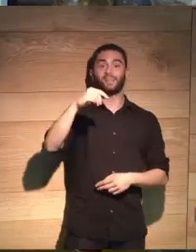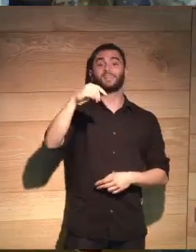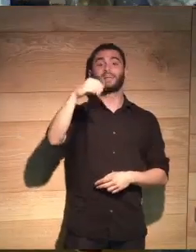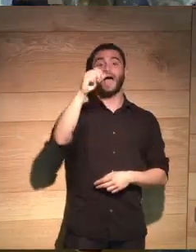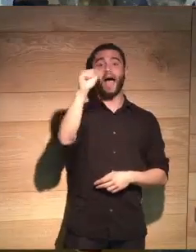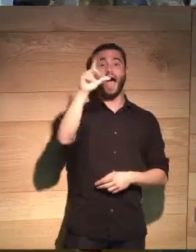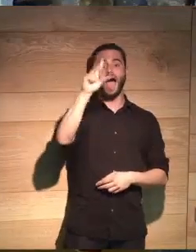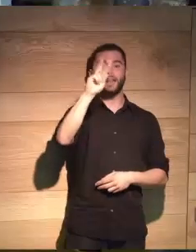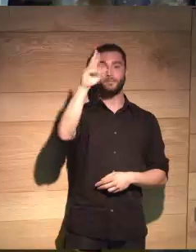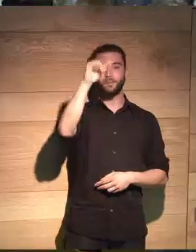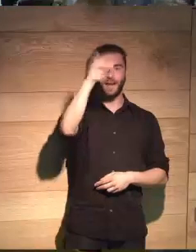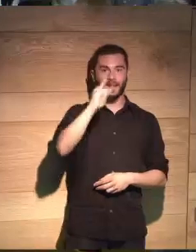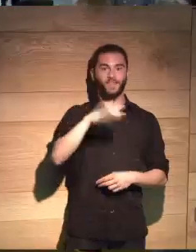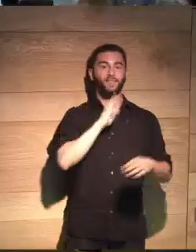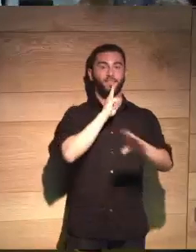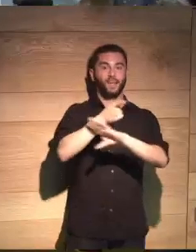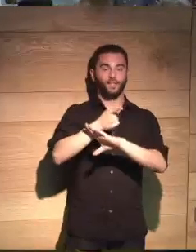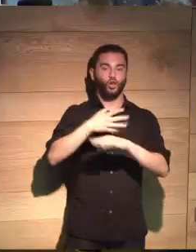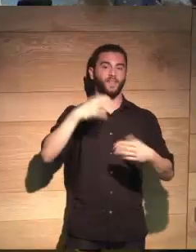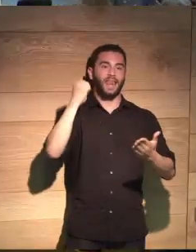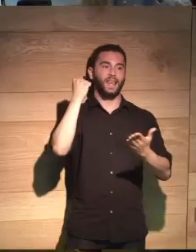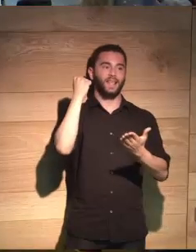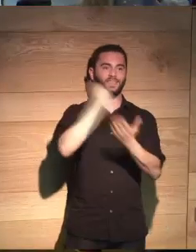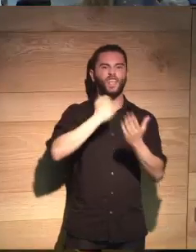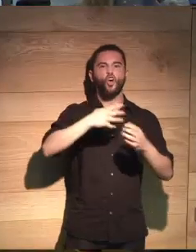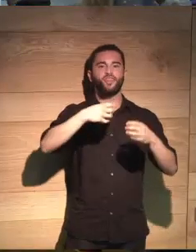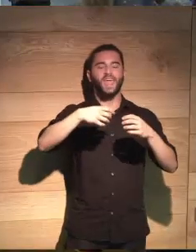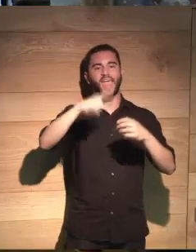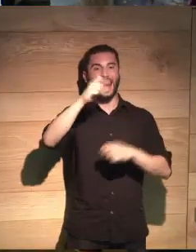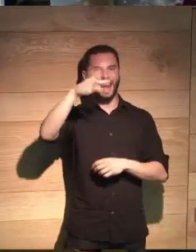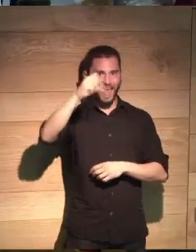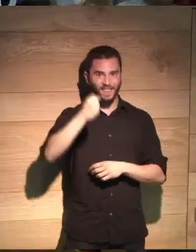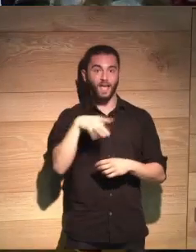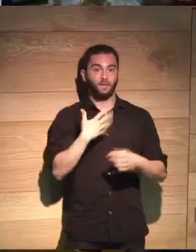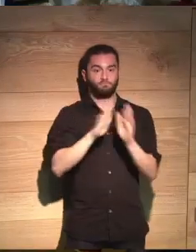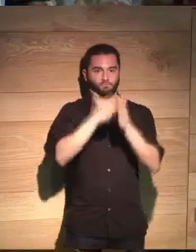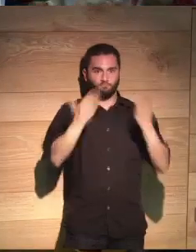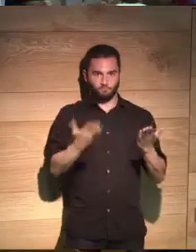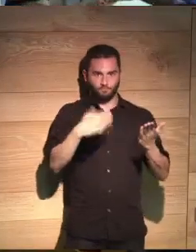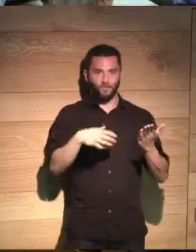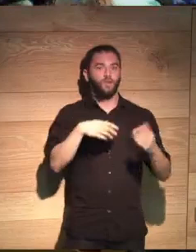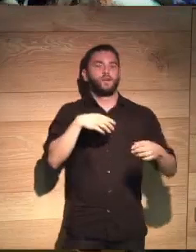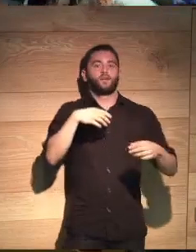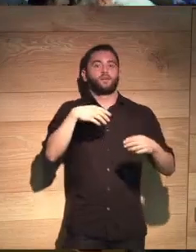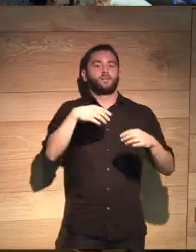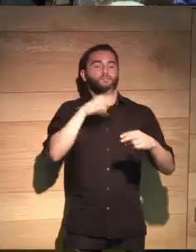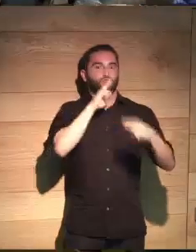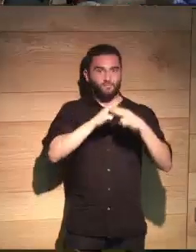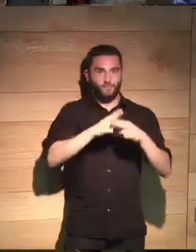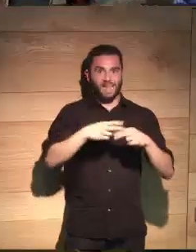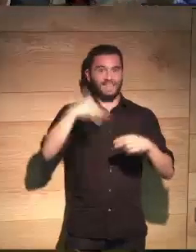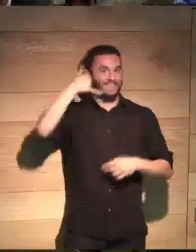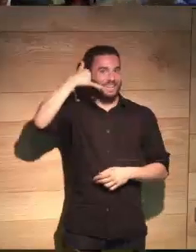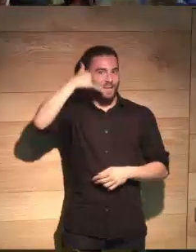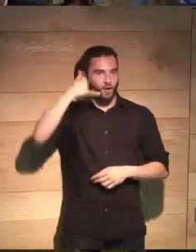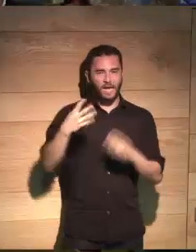sello Hoja de Lata, y qué momento más maravilloso que presentar una novela que se titula Telefónica y que está ambientada en el